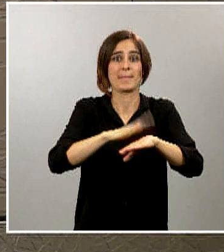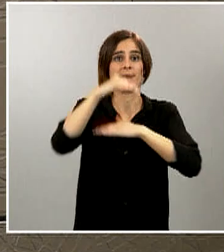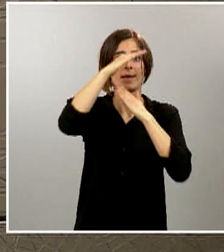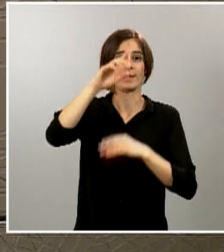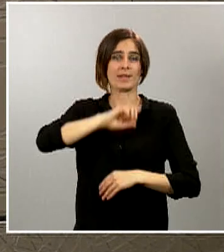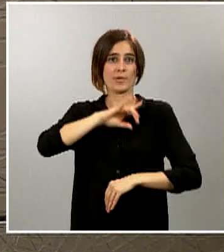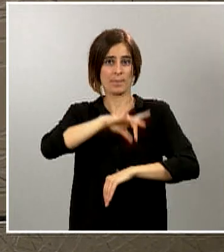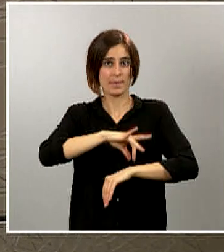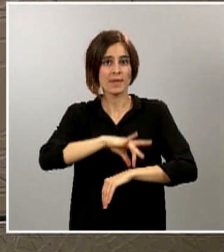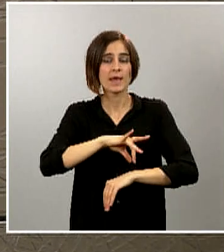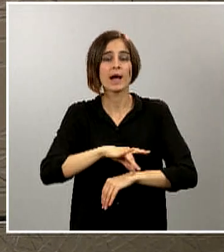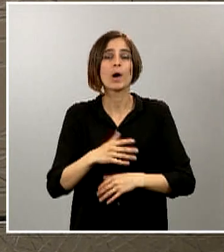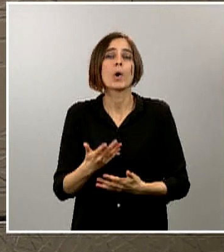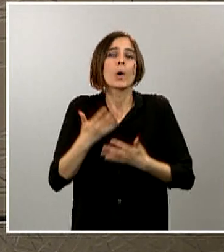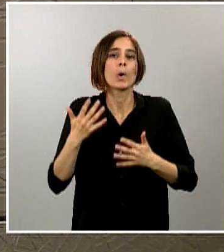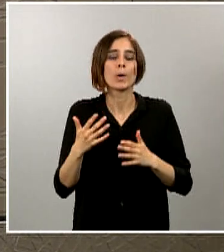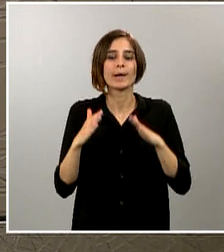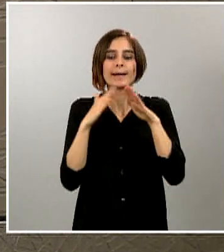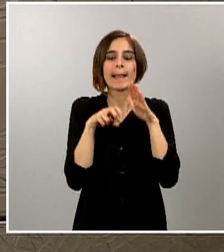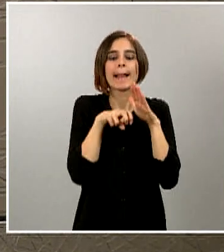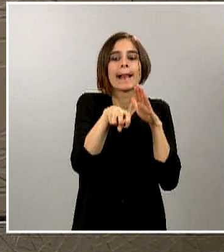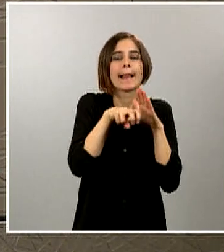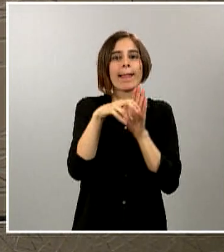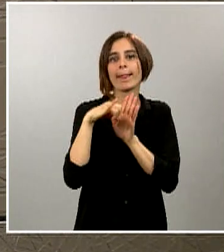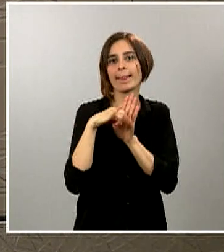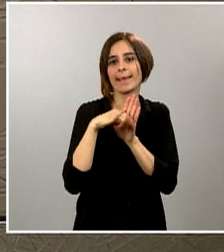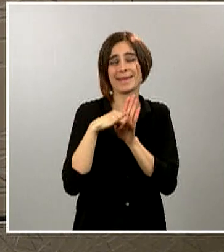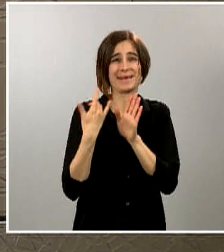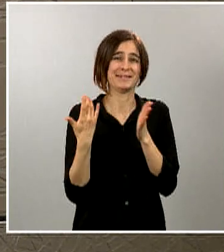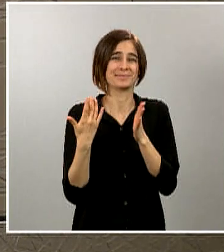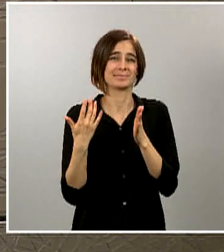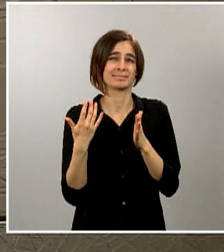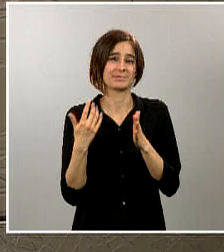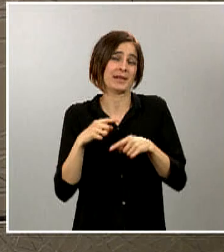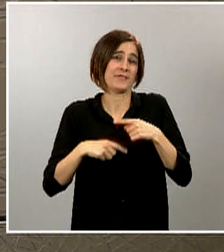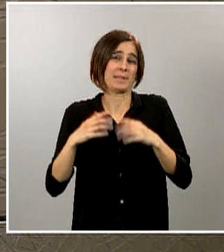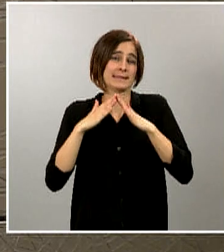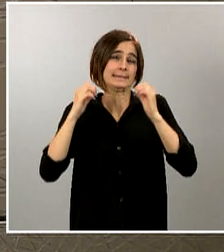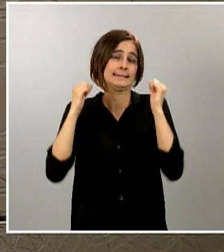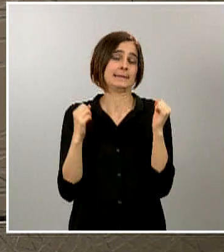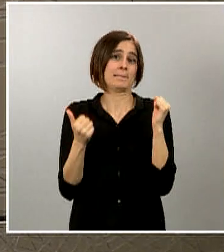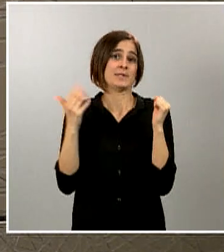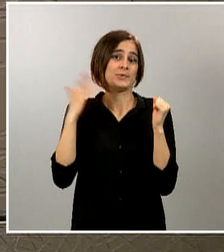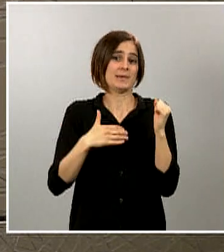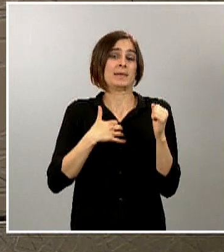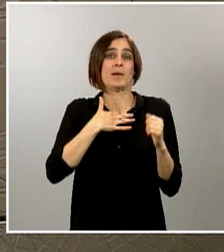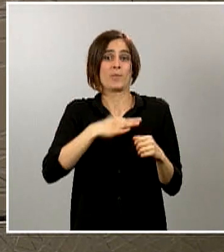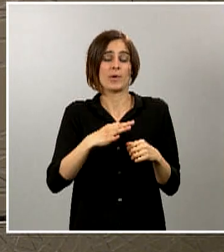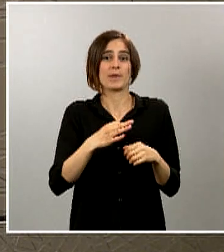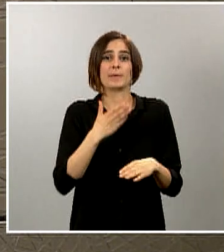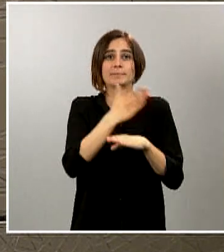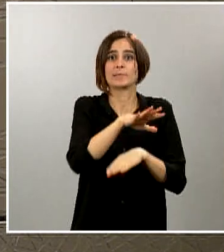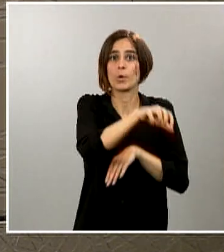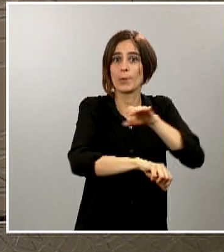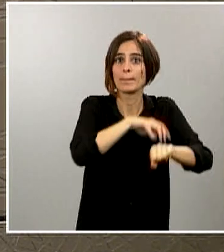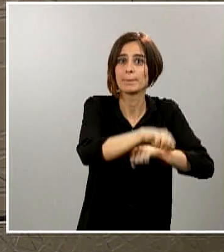de micromovilidad que tienen que hacer las familias confinadas en sus hogares para procurar habituallamiento o al paseo